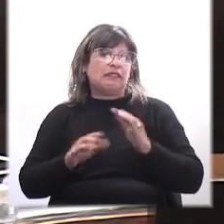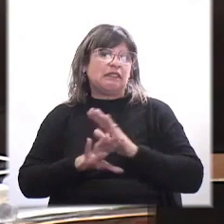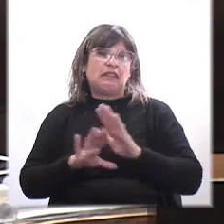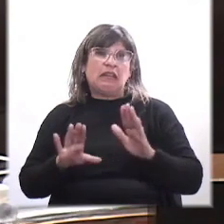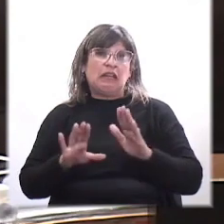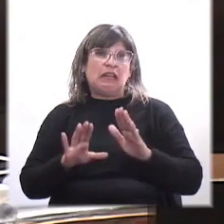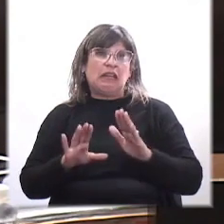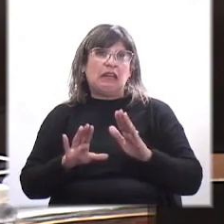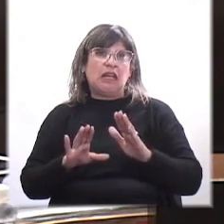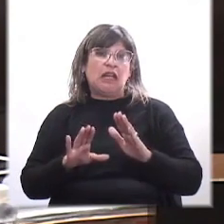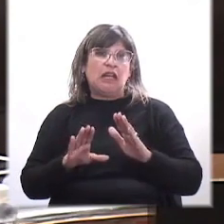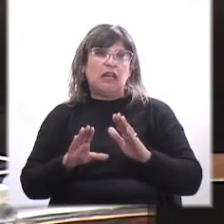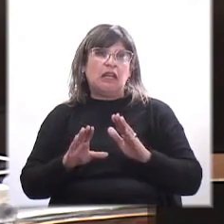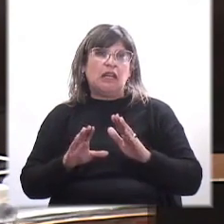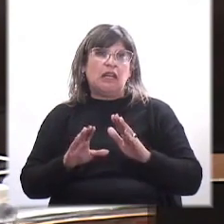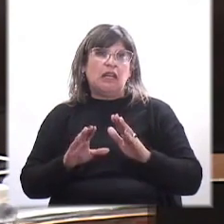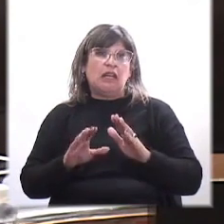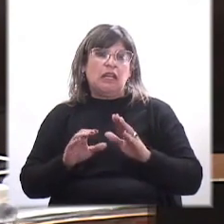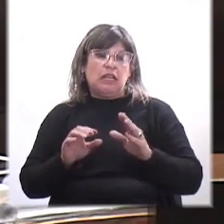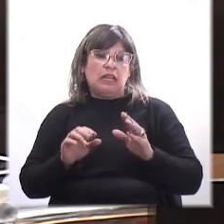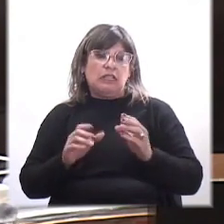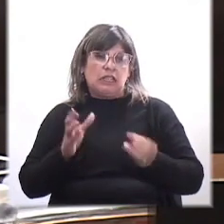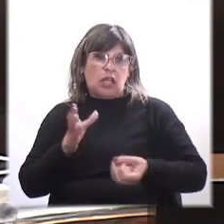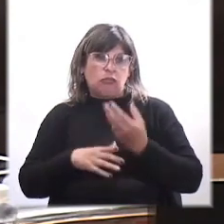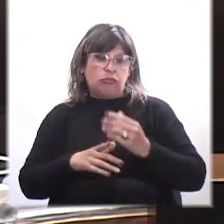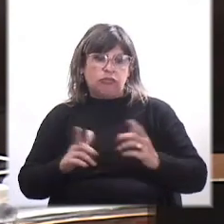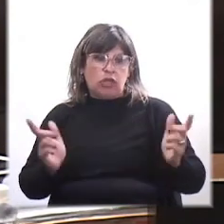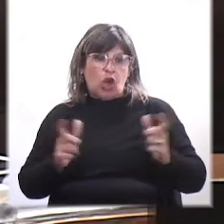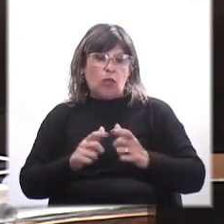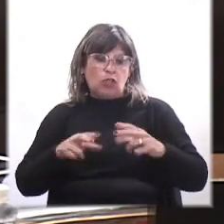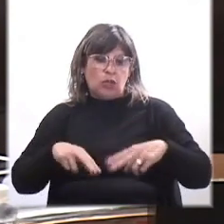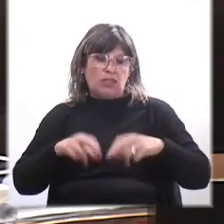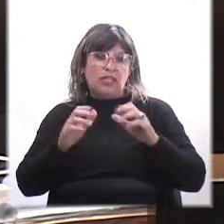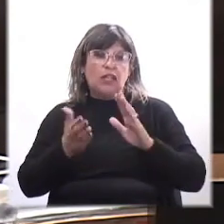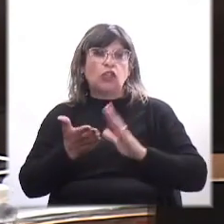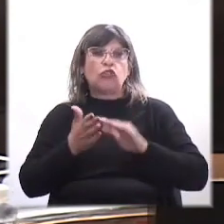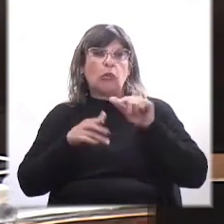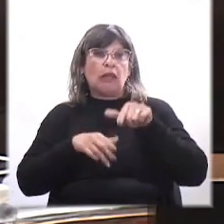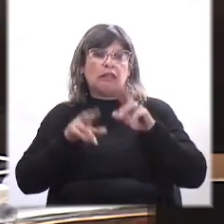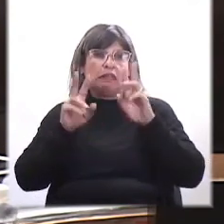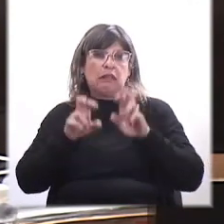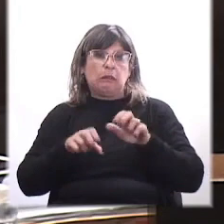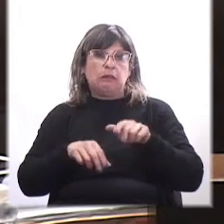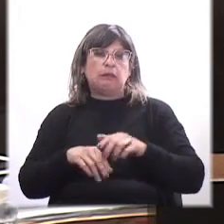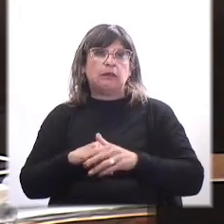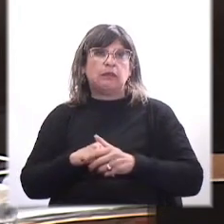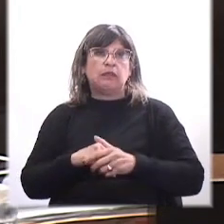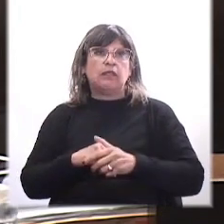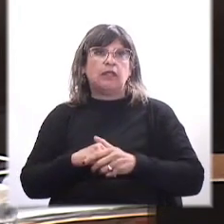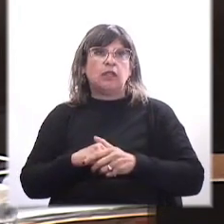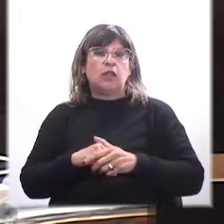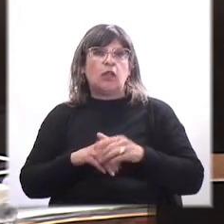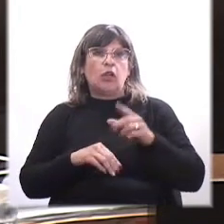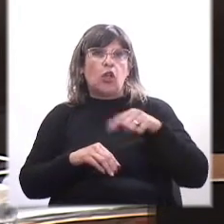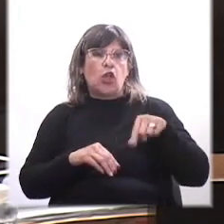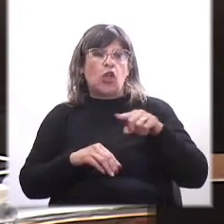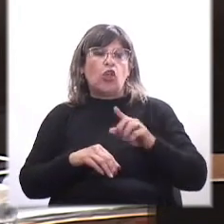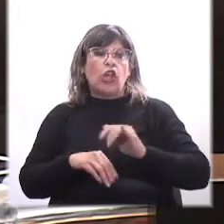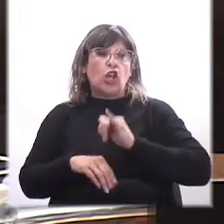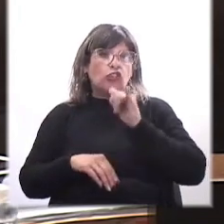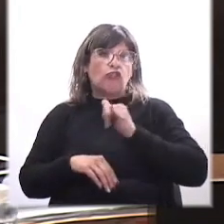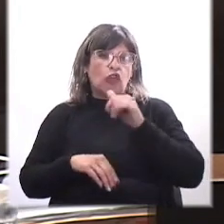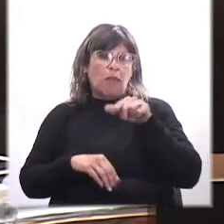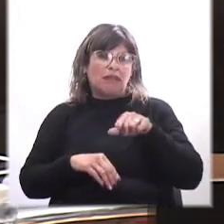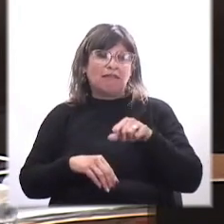hecho una comisión investigadora con respecto a este tema, donde los miembros informantes